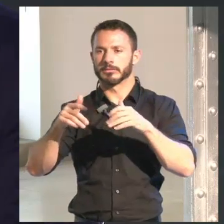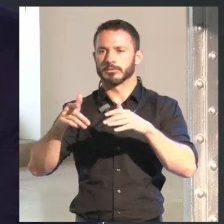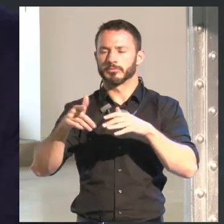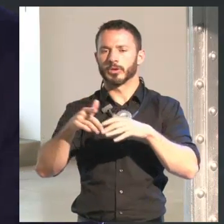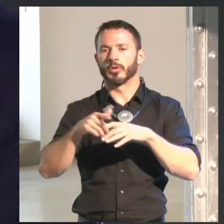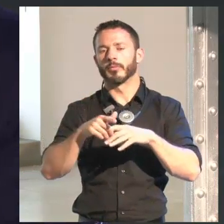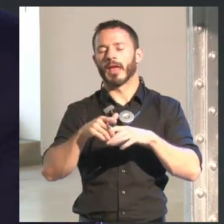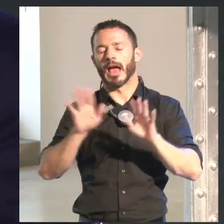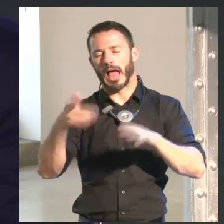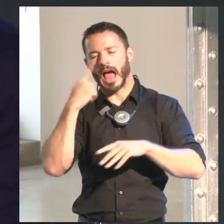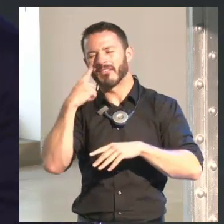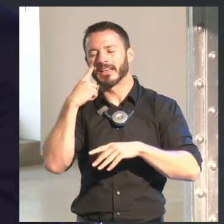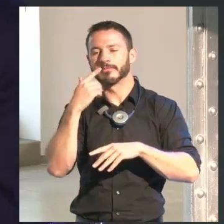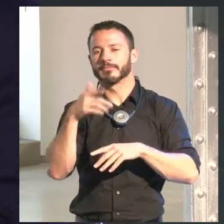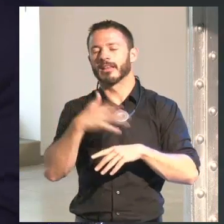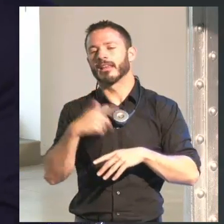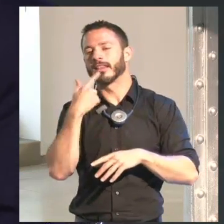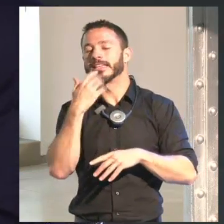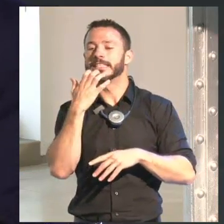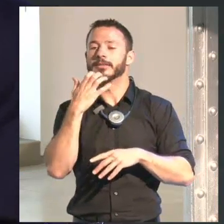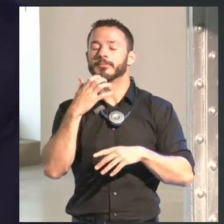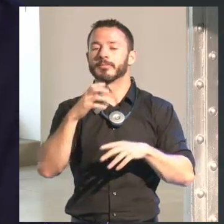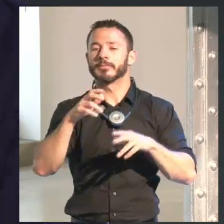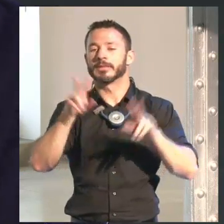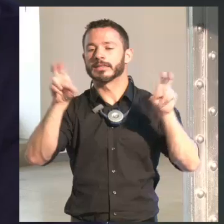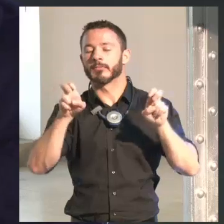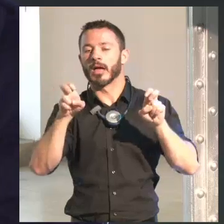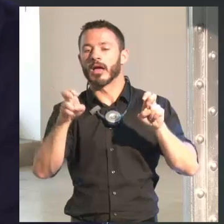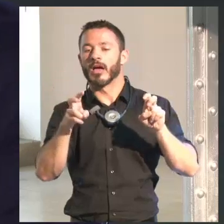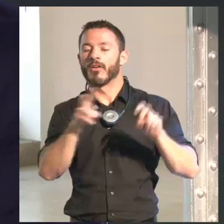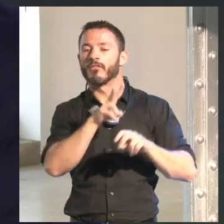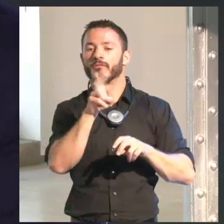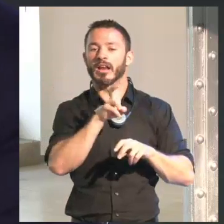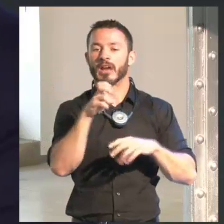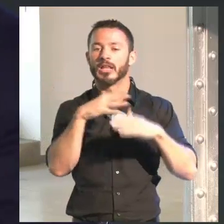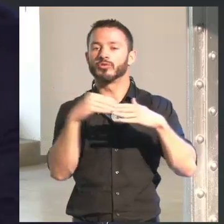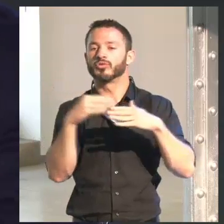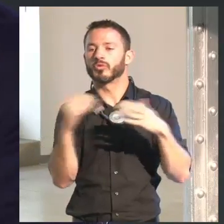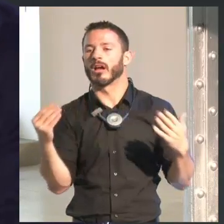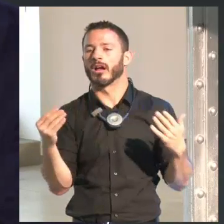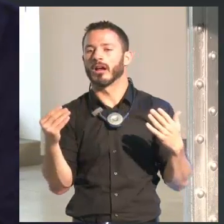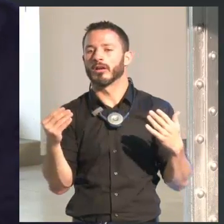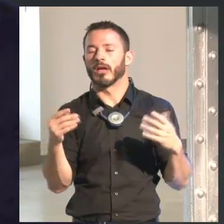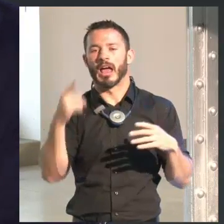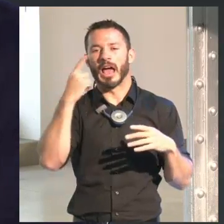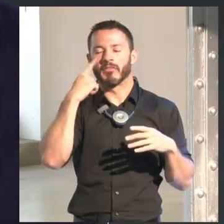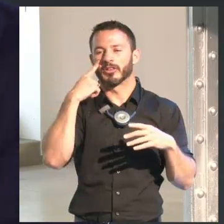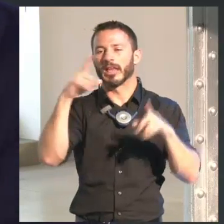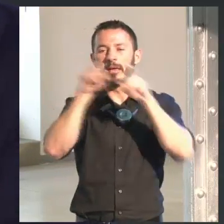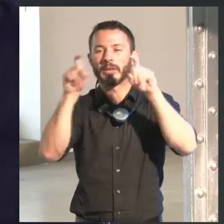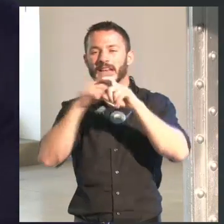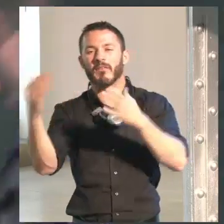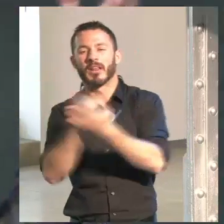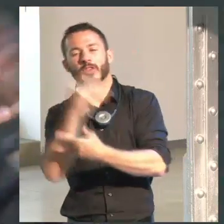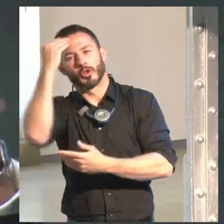utilidad para el usuario. ¿En qué se convertiría? ¿Cuál sería mi beneficio? Es decir, no pienses en tu beneficio como empresa, sino piensa en mi beneficio como